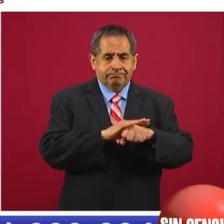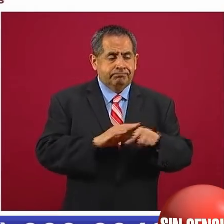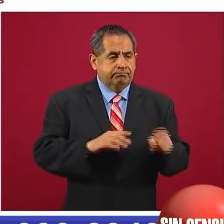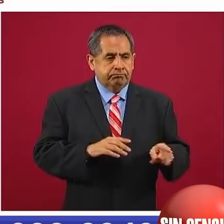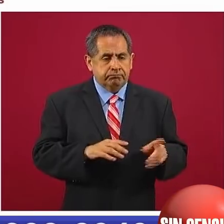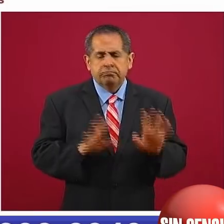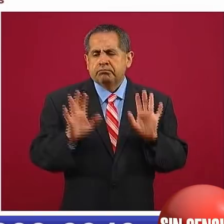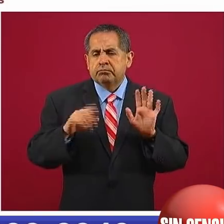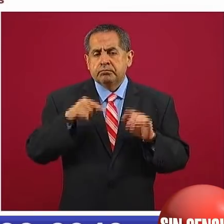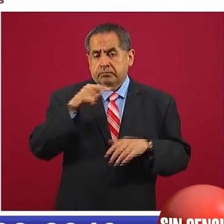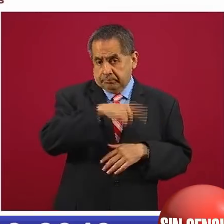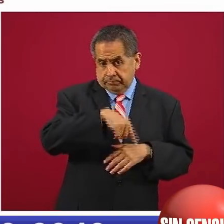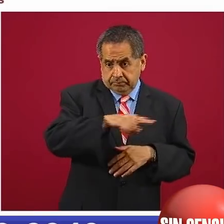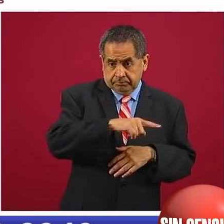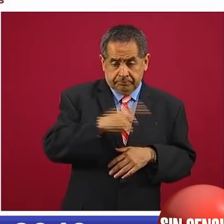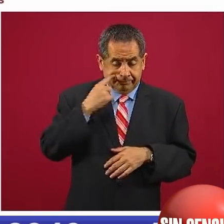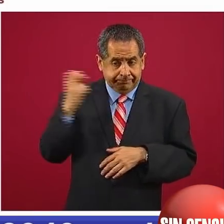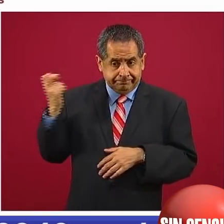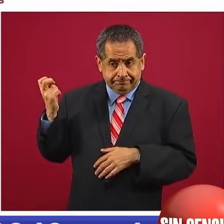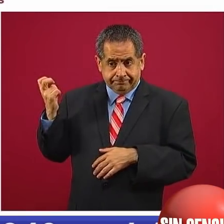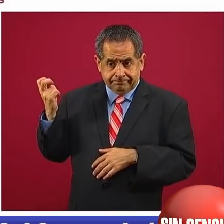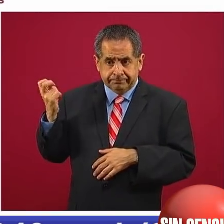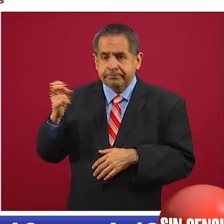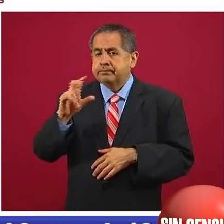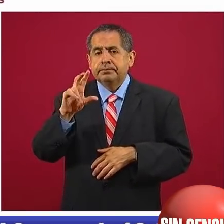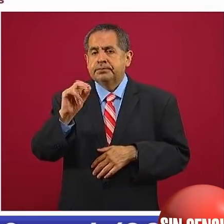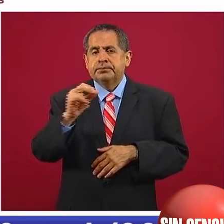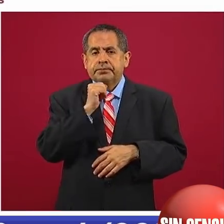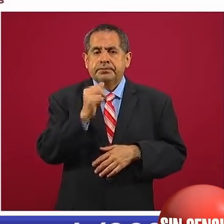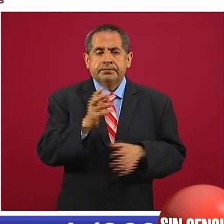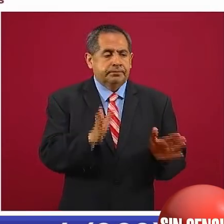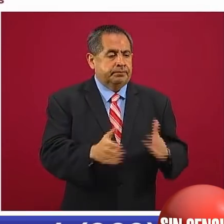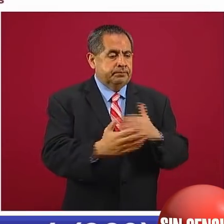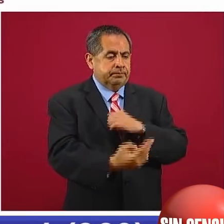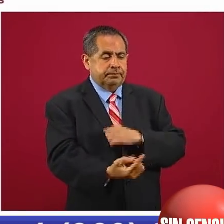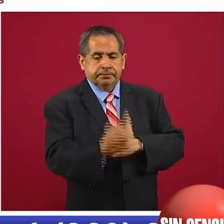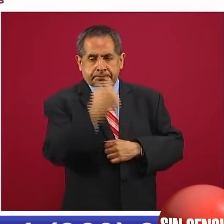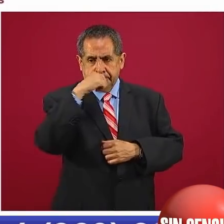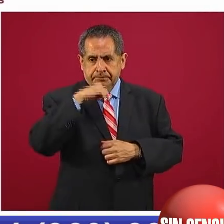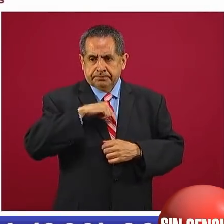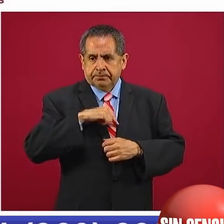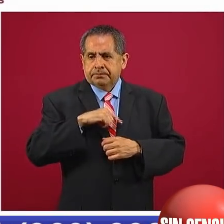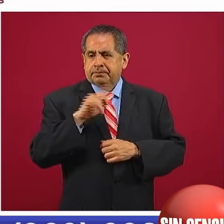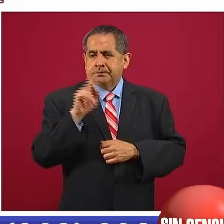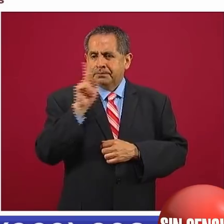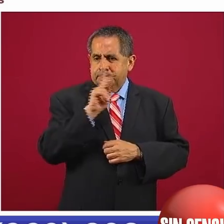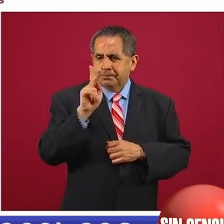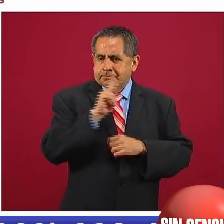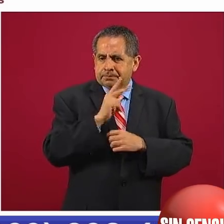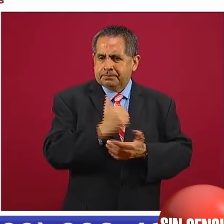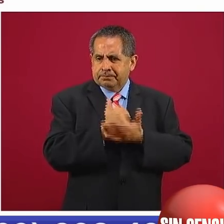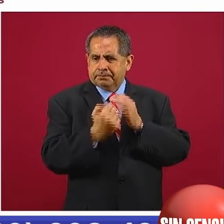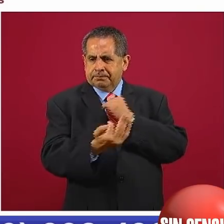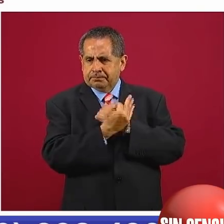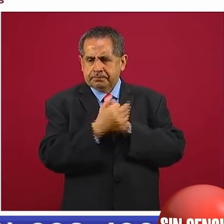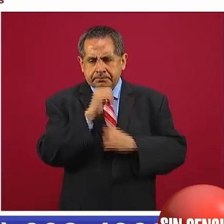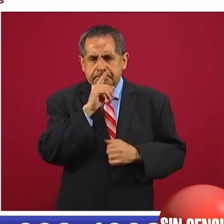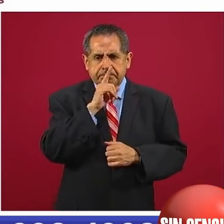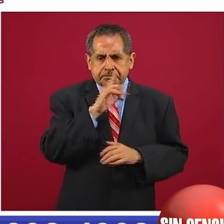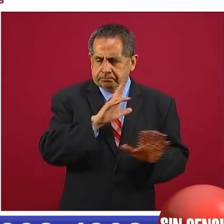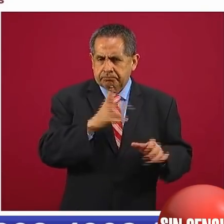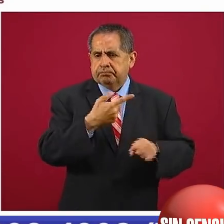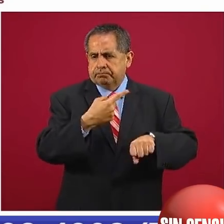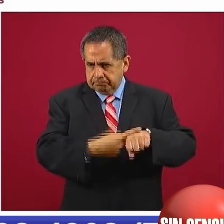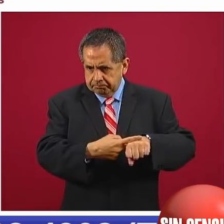necesitan equipo y personal especializado en medicina crítica, en personas críticamente enfermas. Si lo vemos por entidad